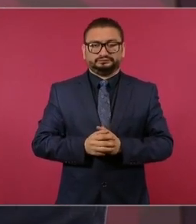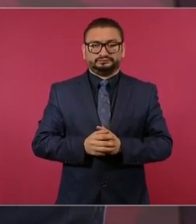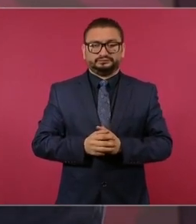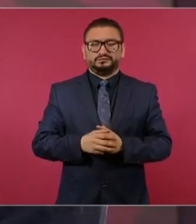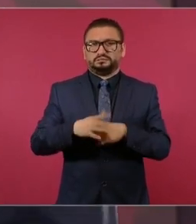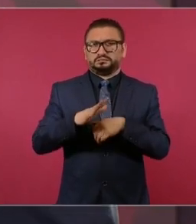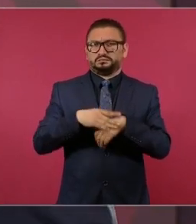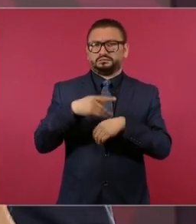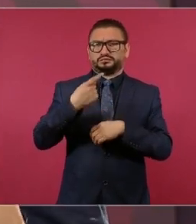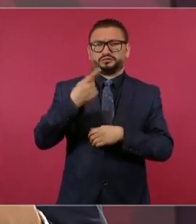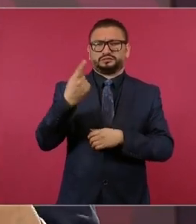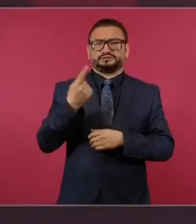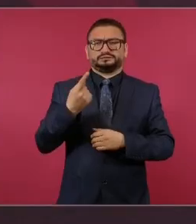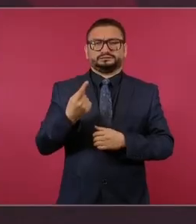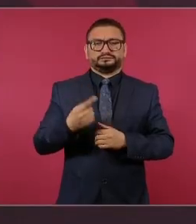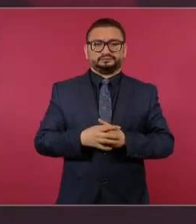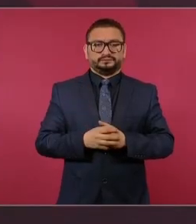porque